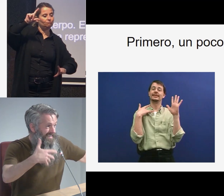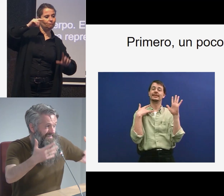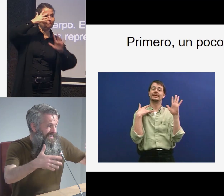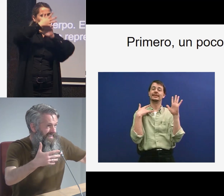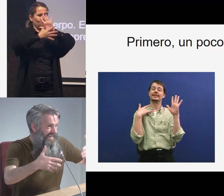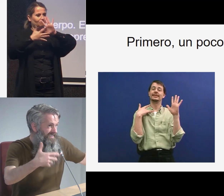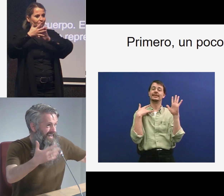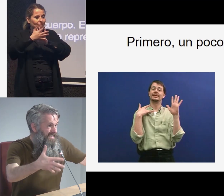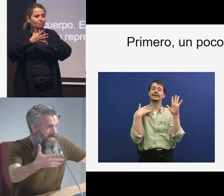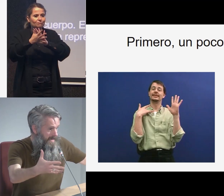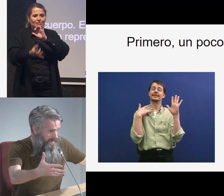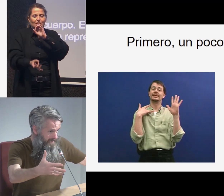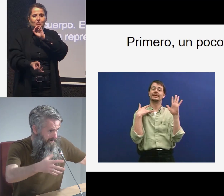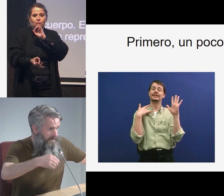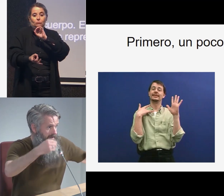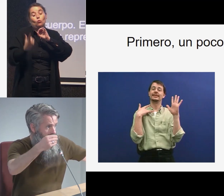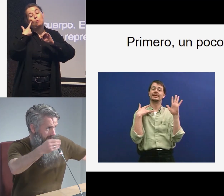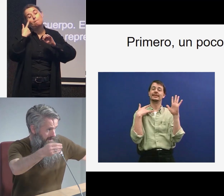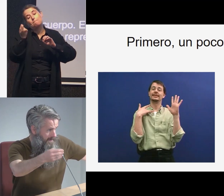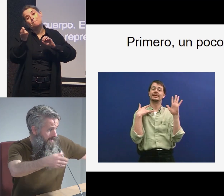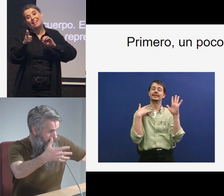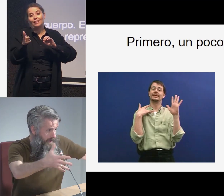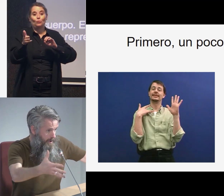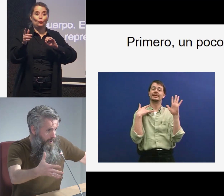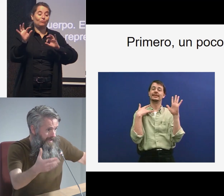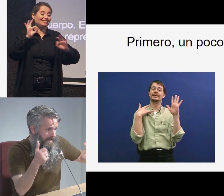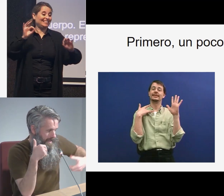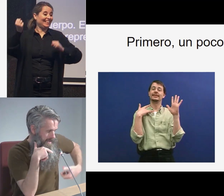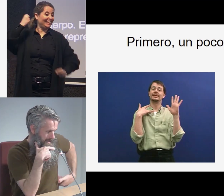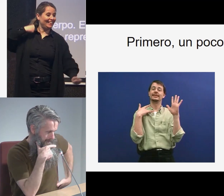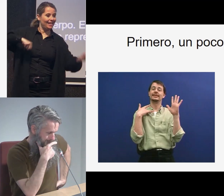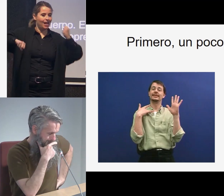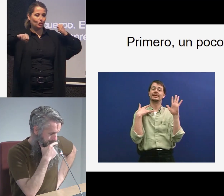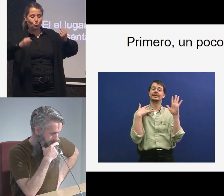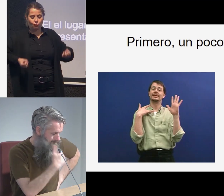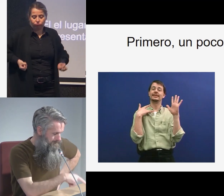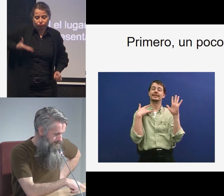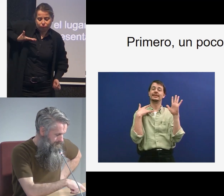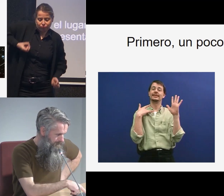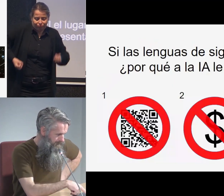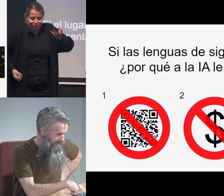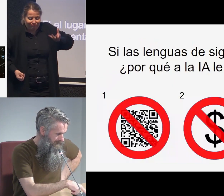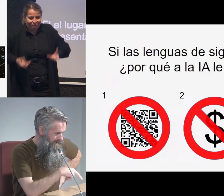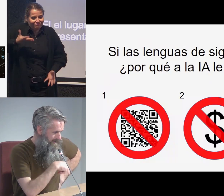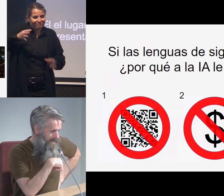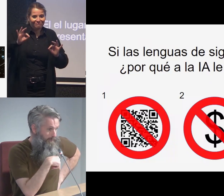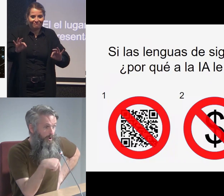incluso teatralizar lo que quiere decir.